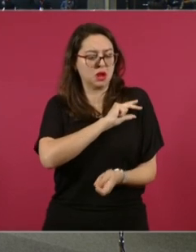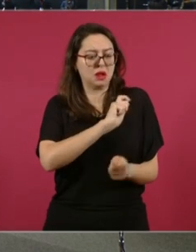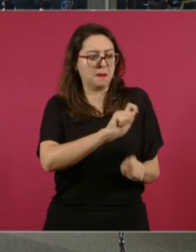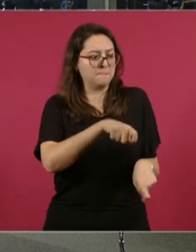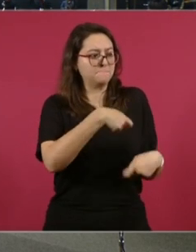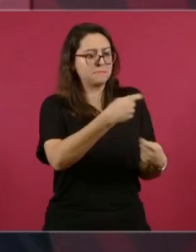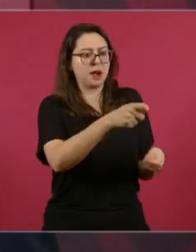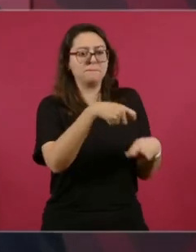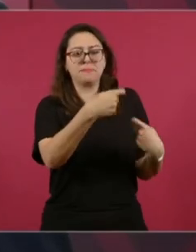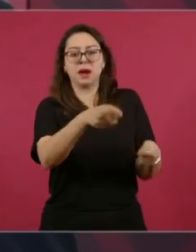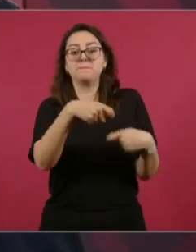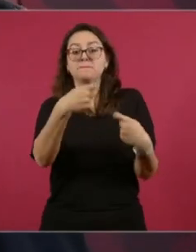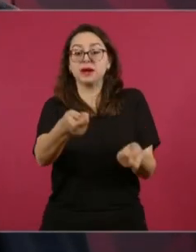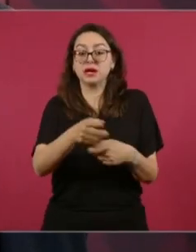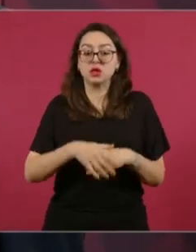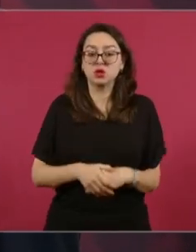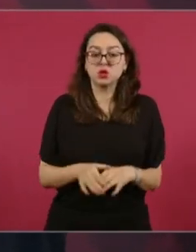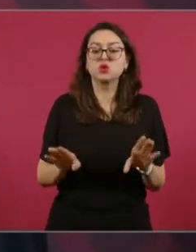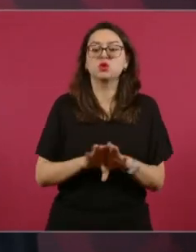Es.